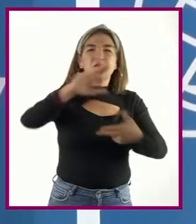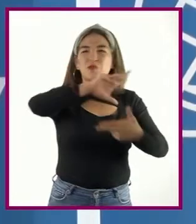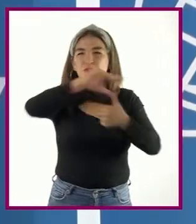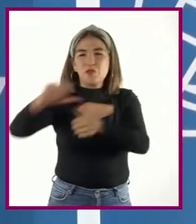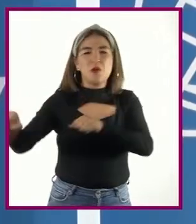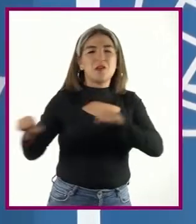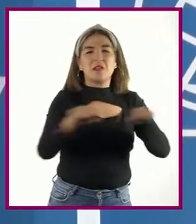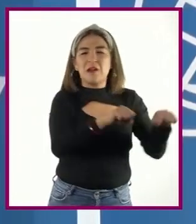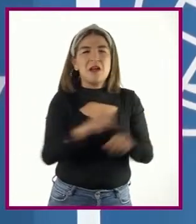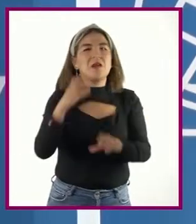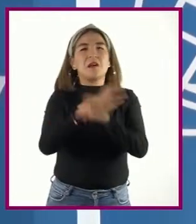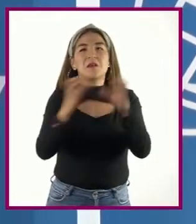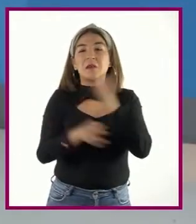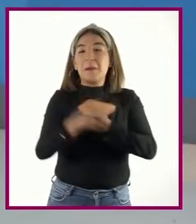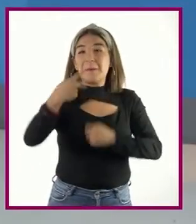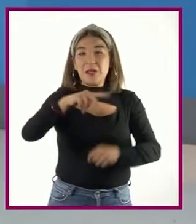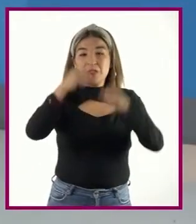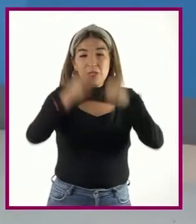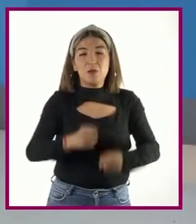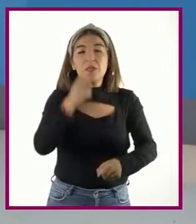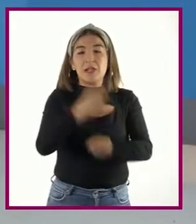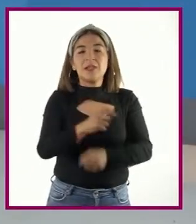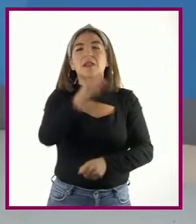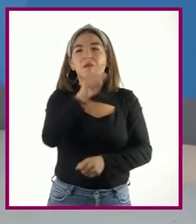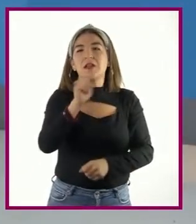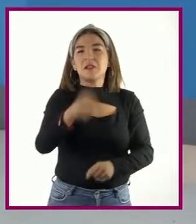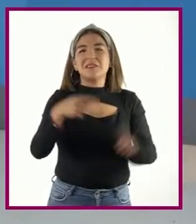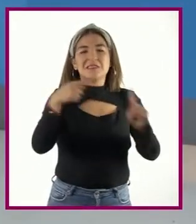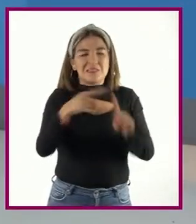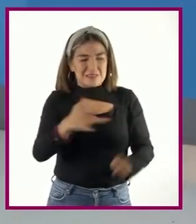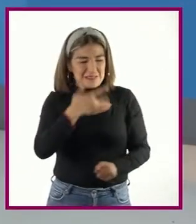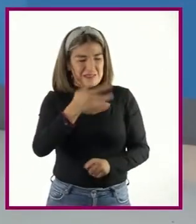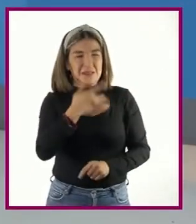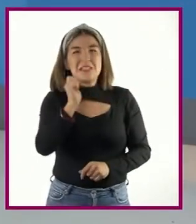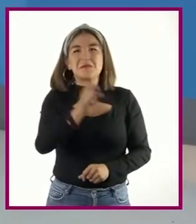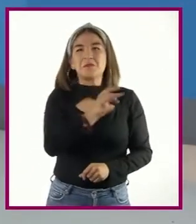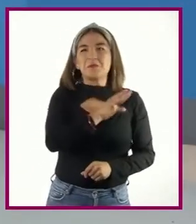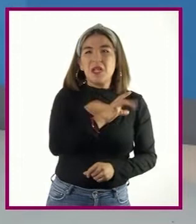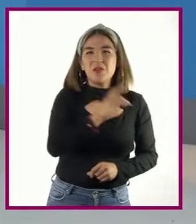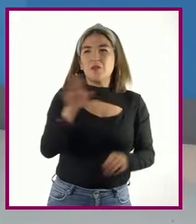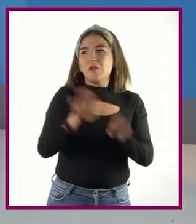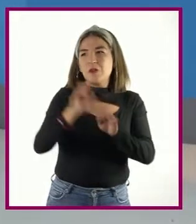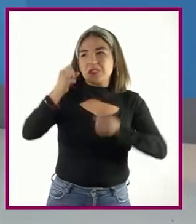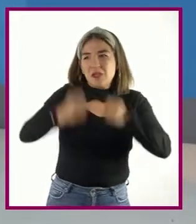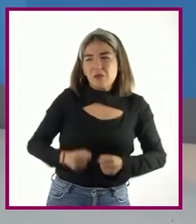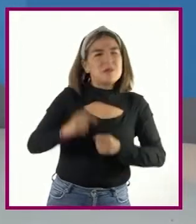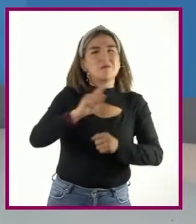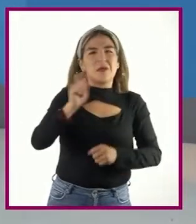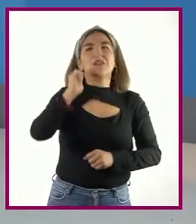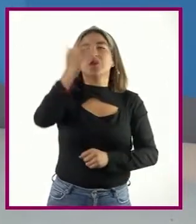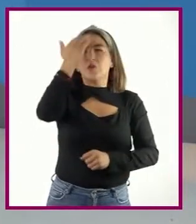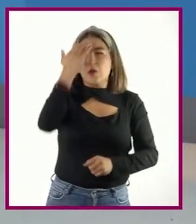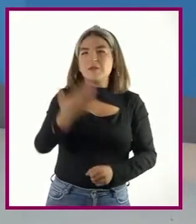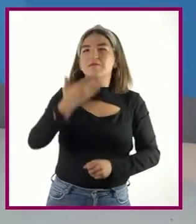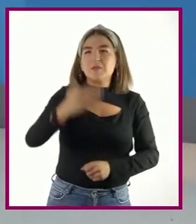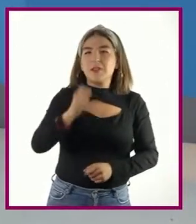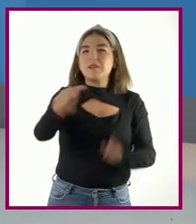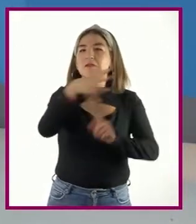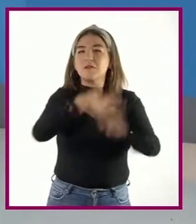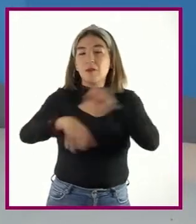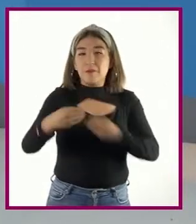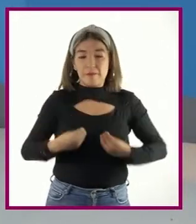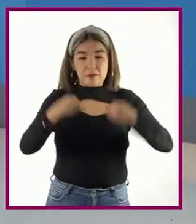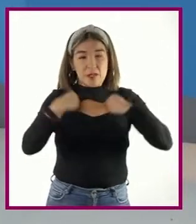naturales. Pero la seguridad también implica certidumbre, es decir, tener conocimiento de que las condiciones en que